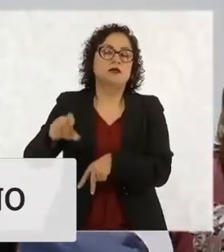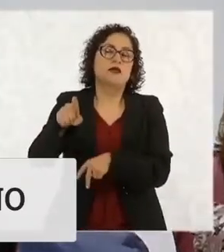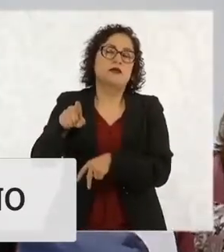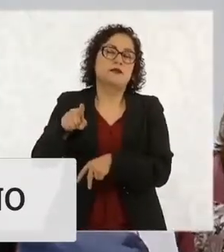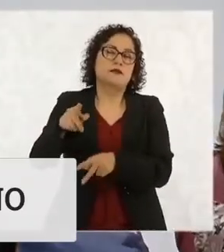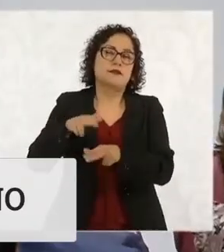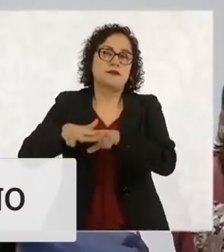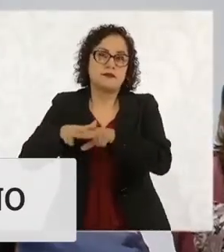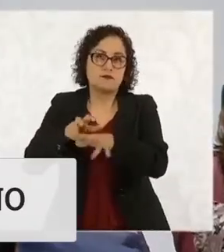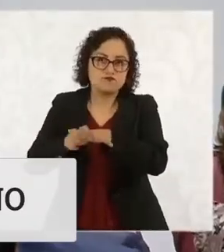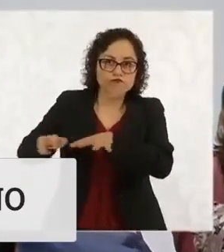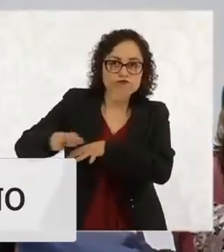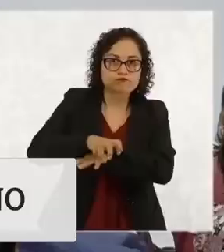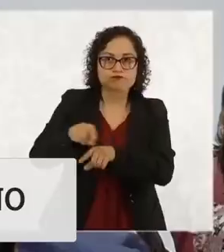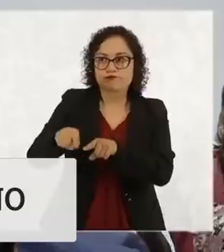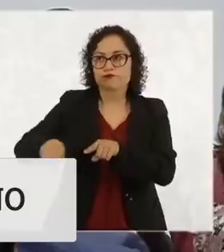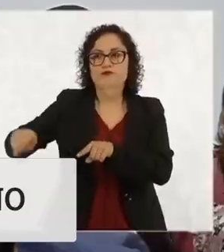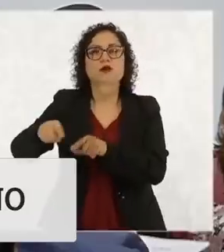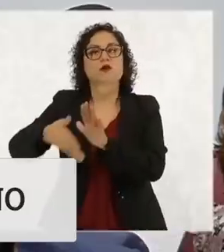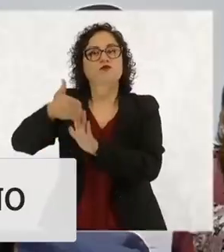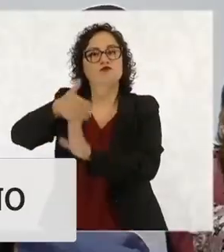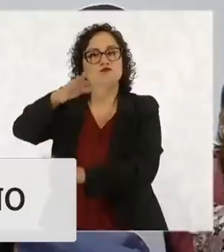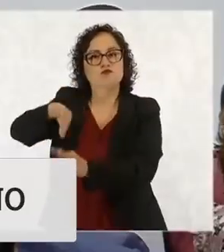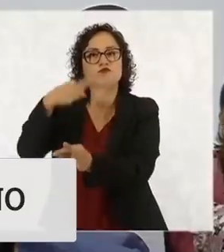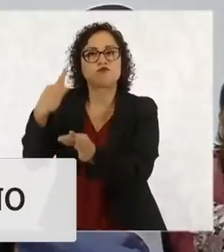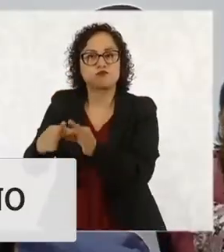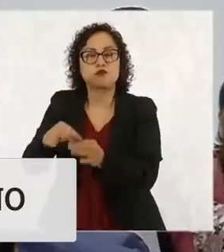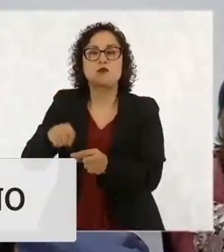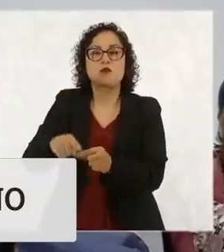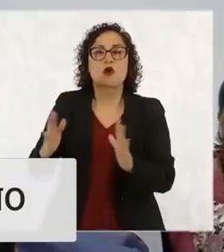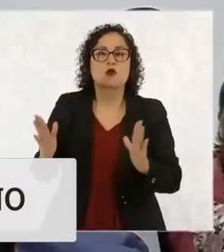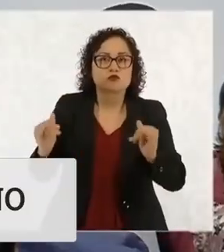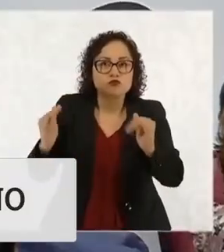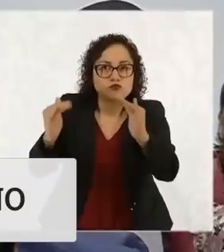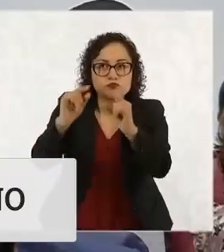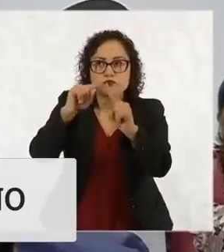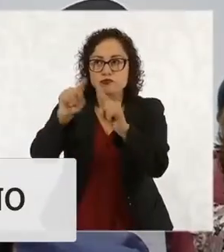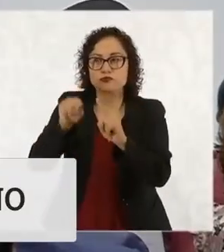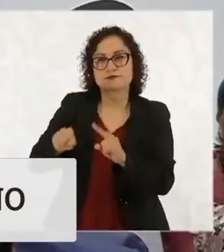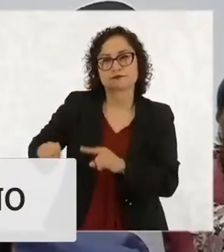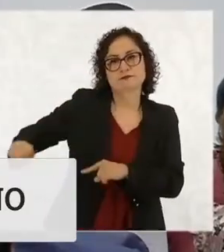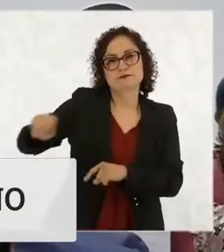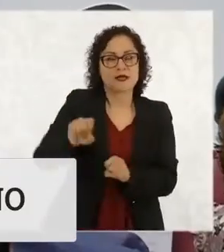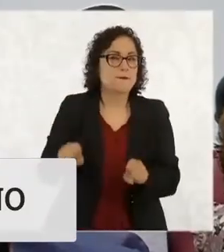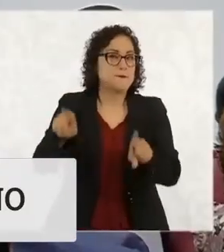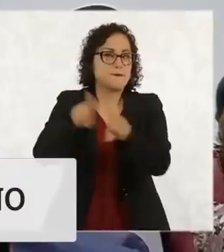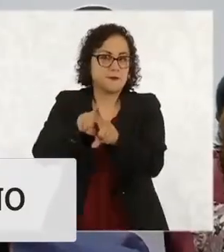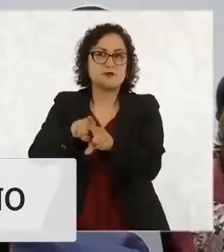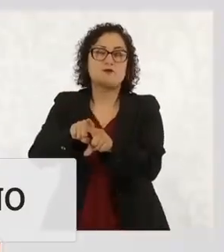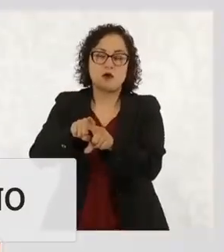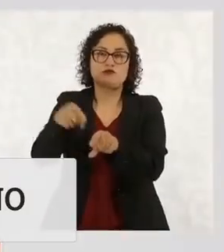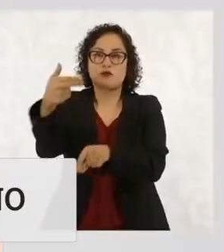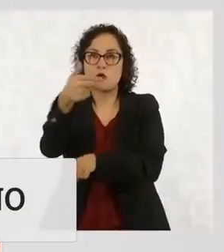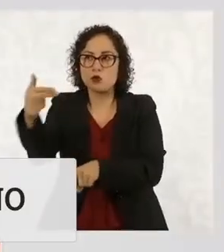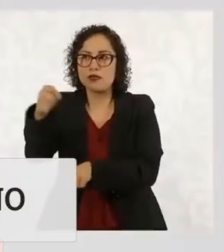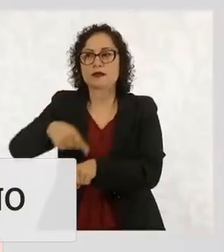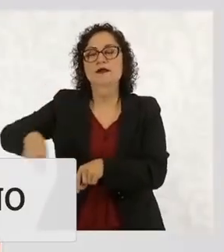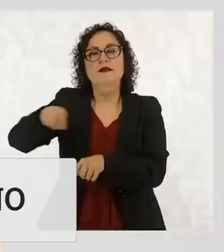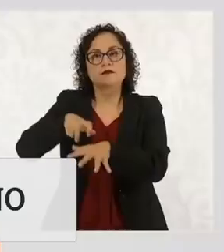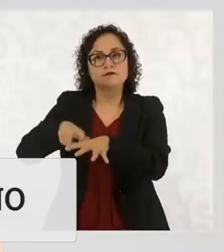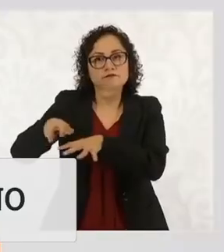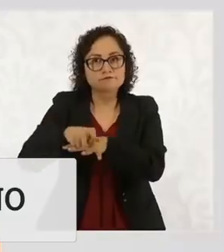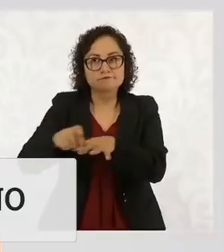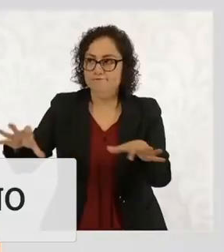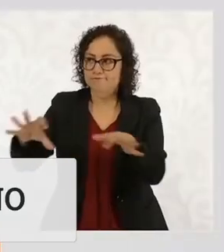centros de atención a visitantes en zonas arqueológicas, así como todos los hoteles del Tren Maya, y también